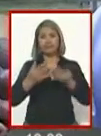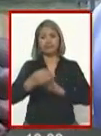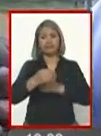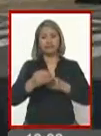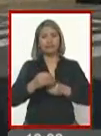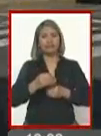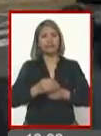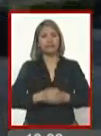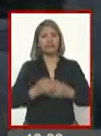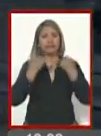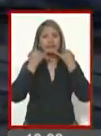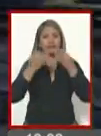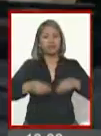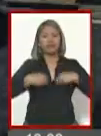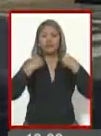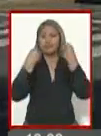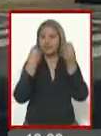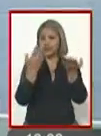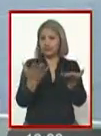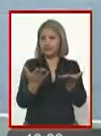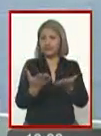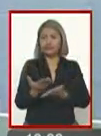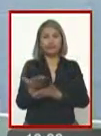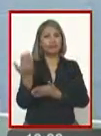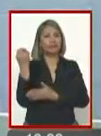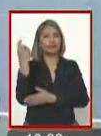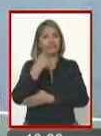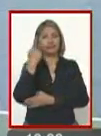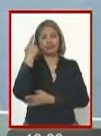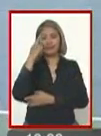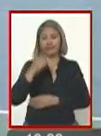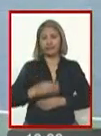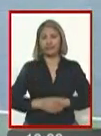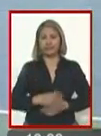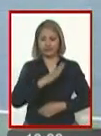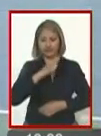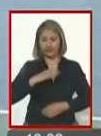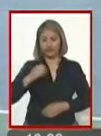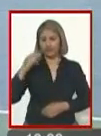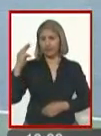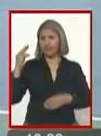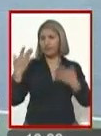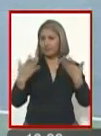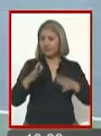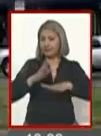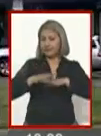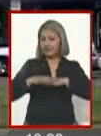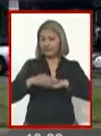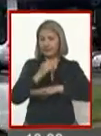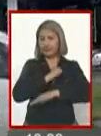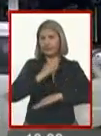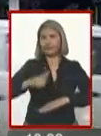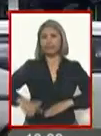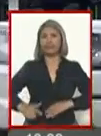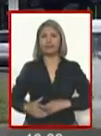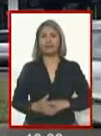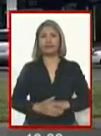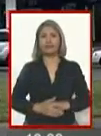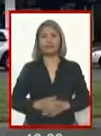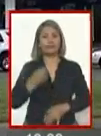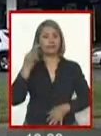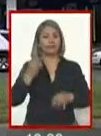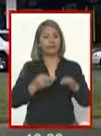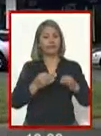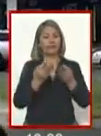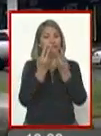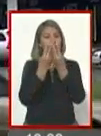comisión de constitución un informe en los anteriores días para que el consejo municipal se recomiende al alcalde en sus